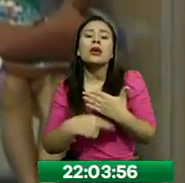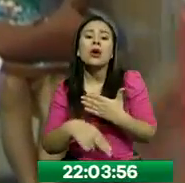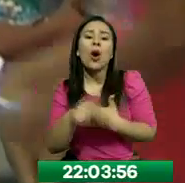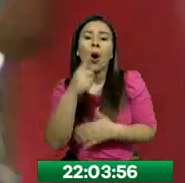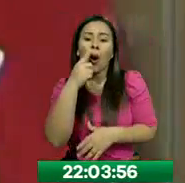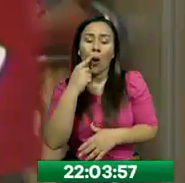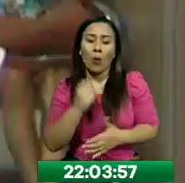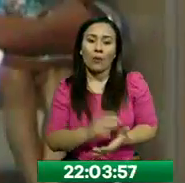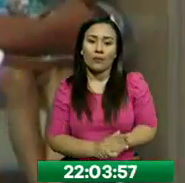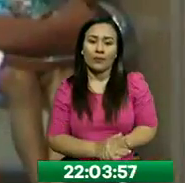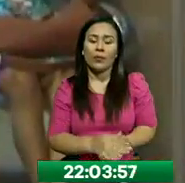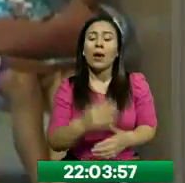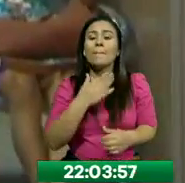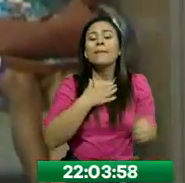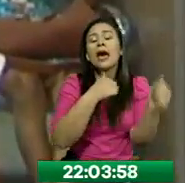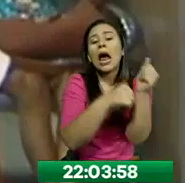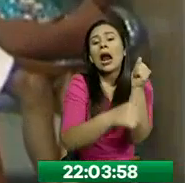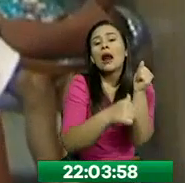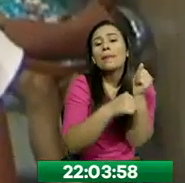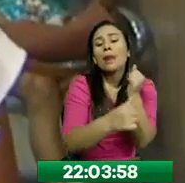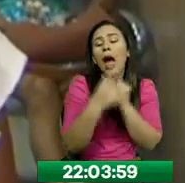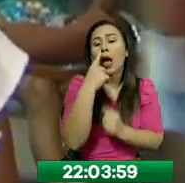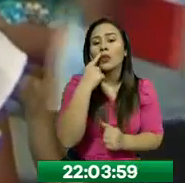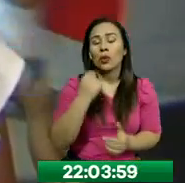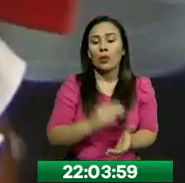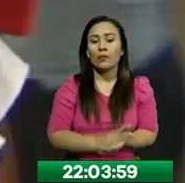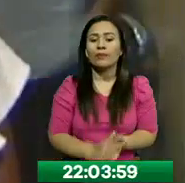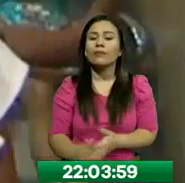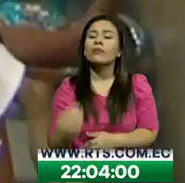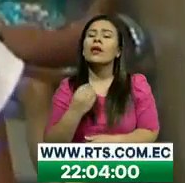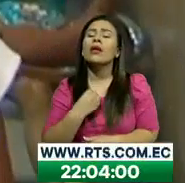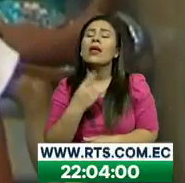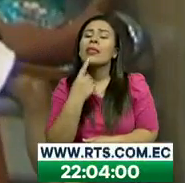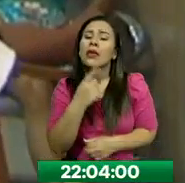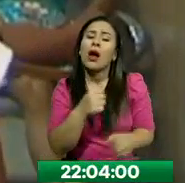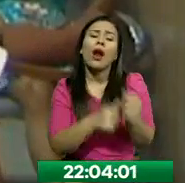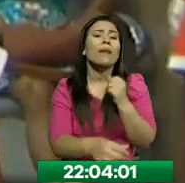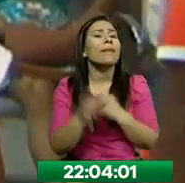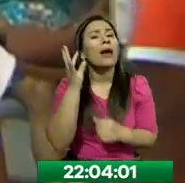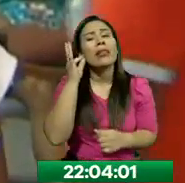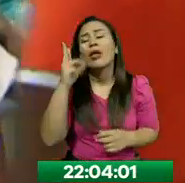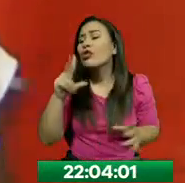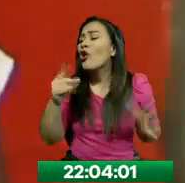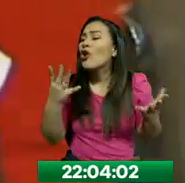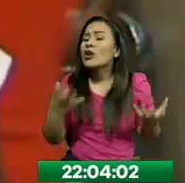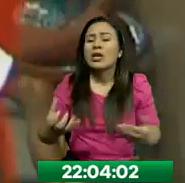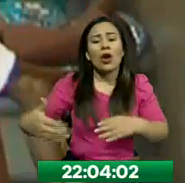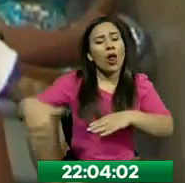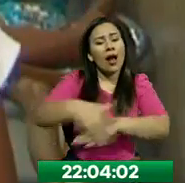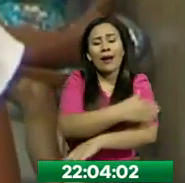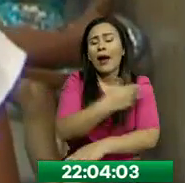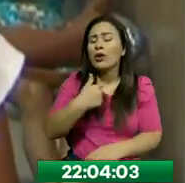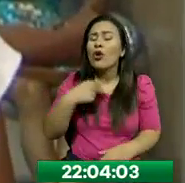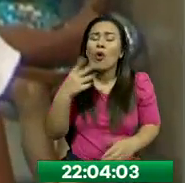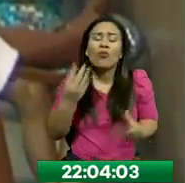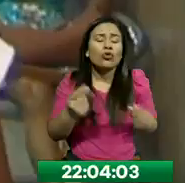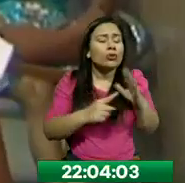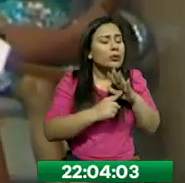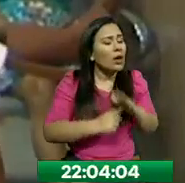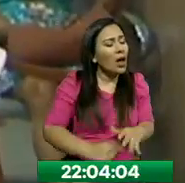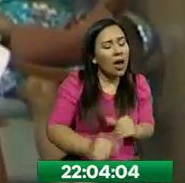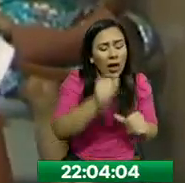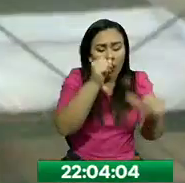yo lo llevé a mi hermano el medio yang y ya no quiero estar en las calles porque me van a